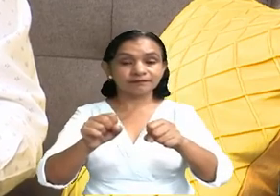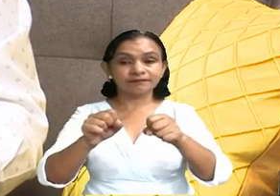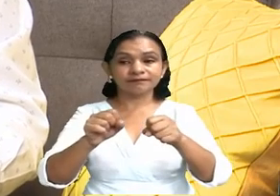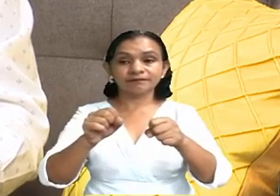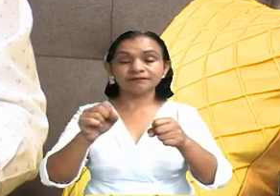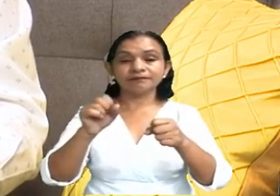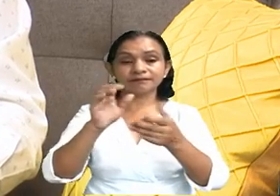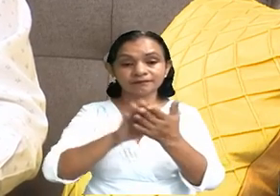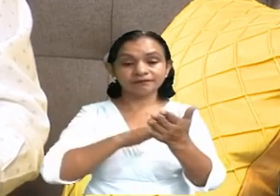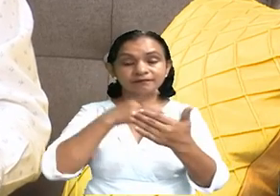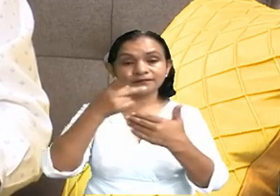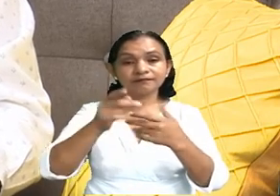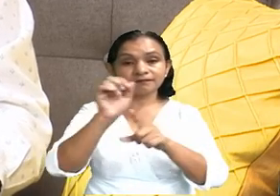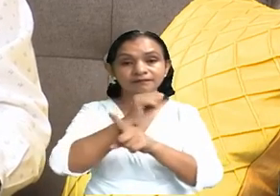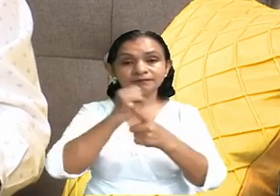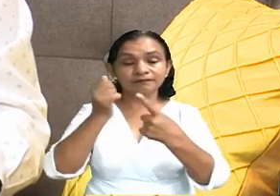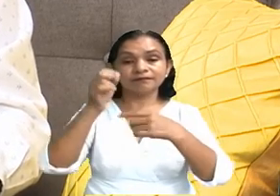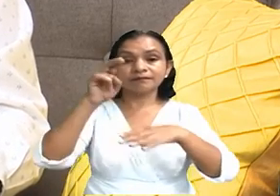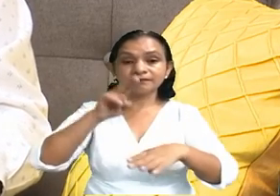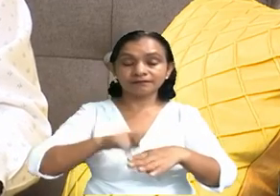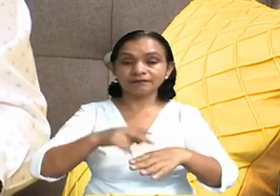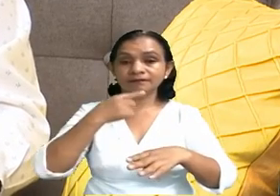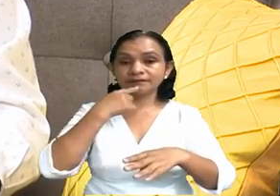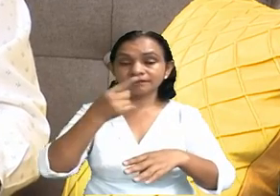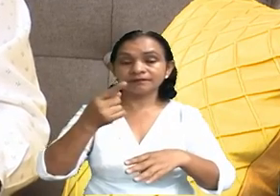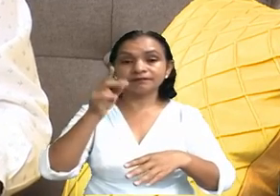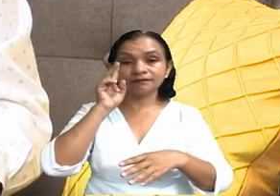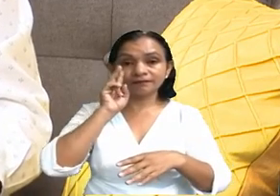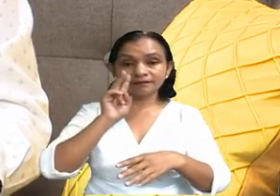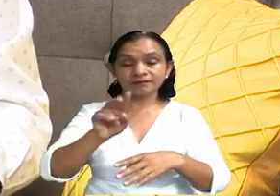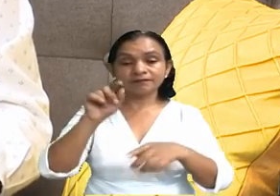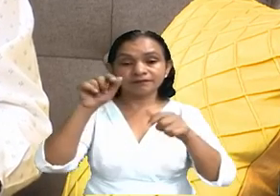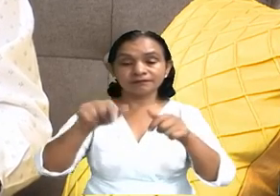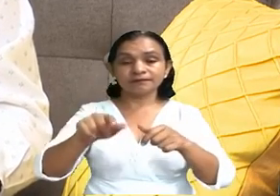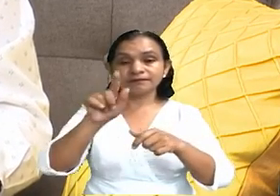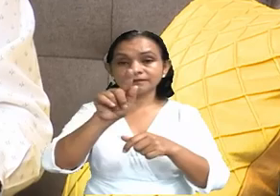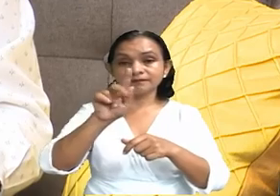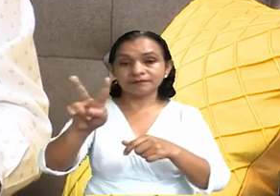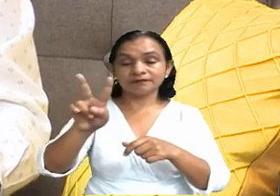transmisión de su programa desde el Parlamento, le invitamos a que se quede en fiel sintonía del canal